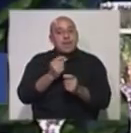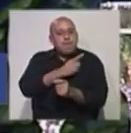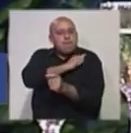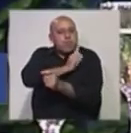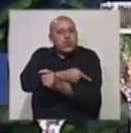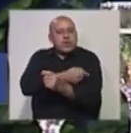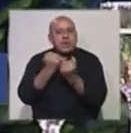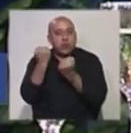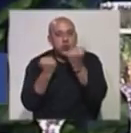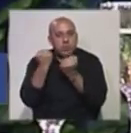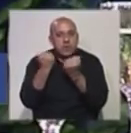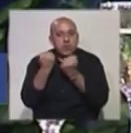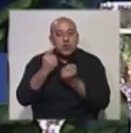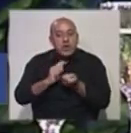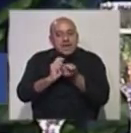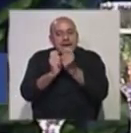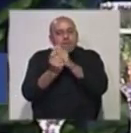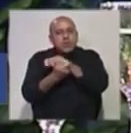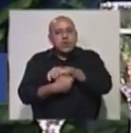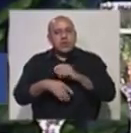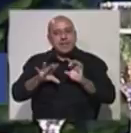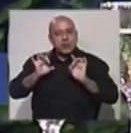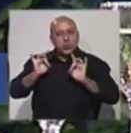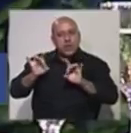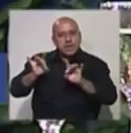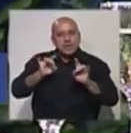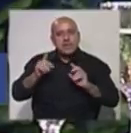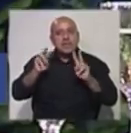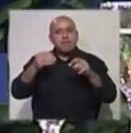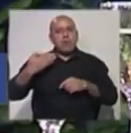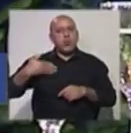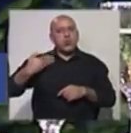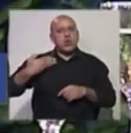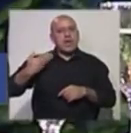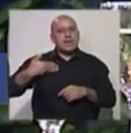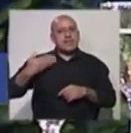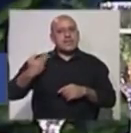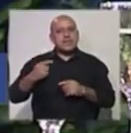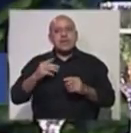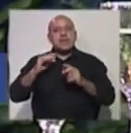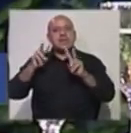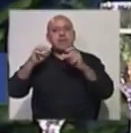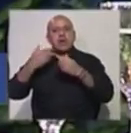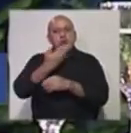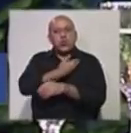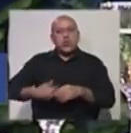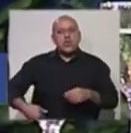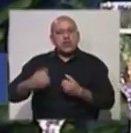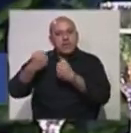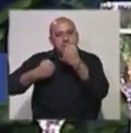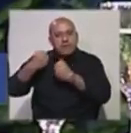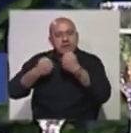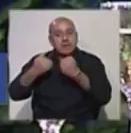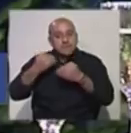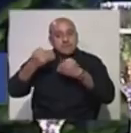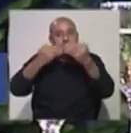económico. Cambió la naturaleza de la burguesía industrialista, nacionalista, desarrollista, que